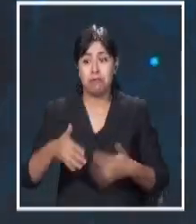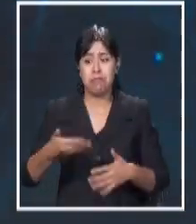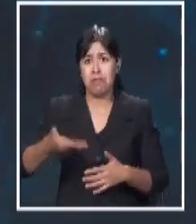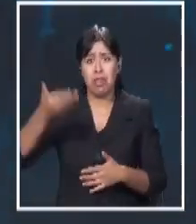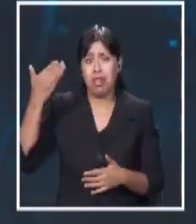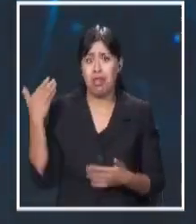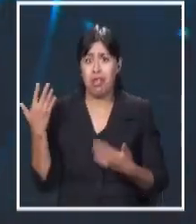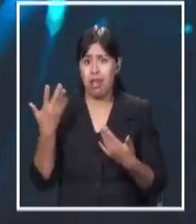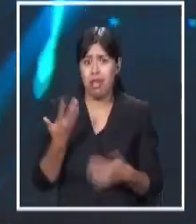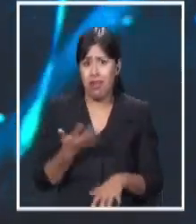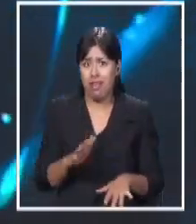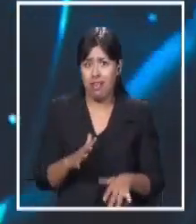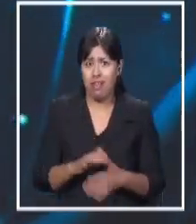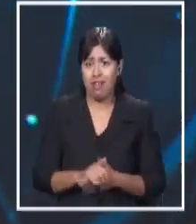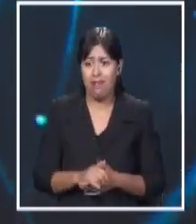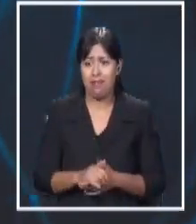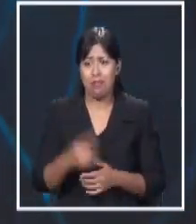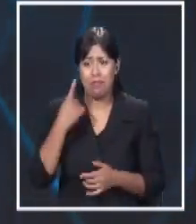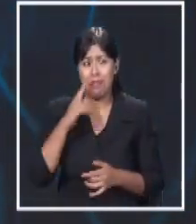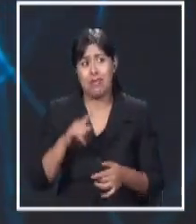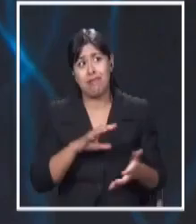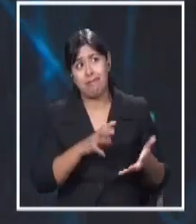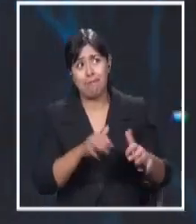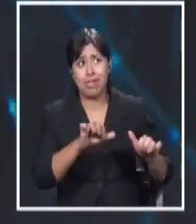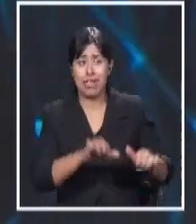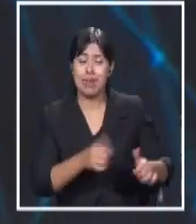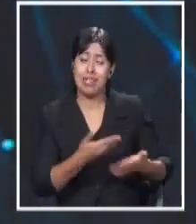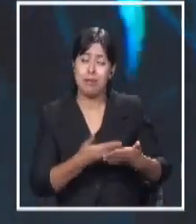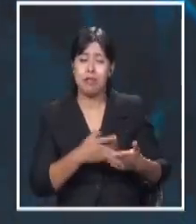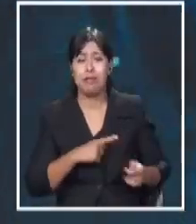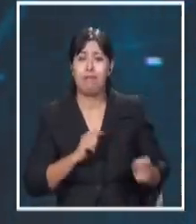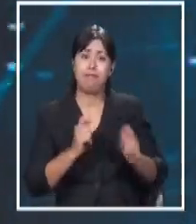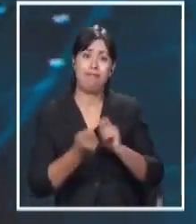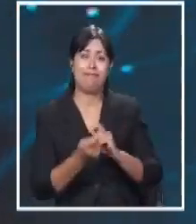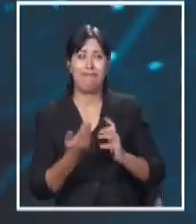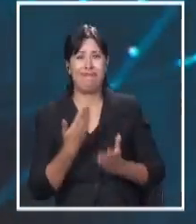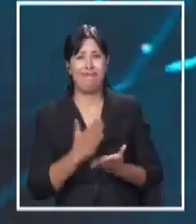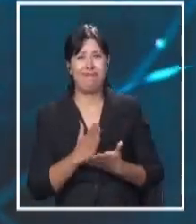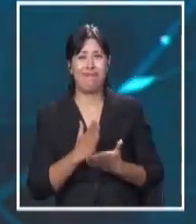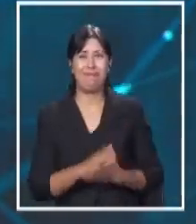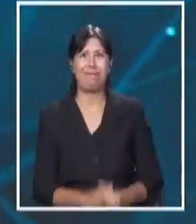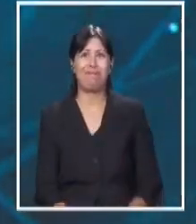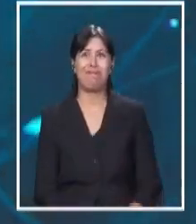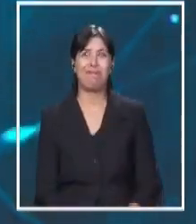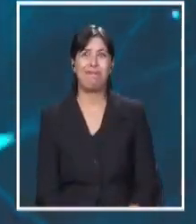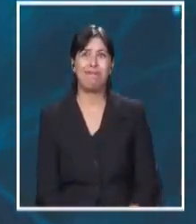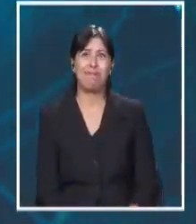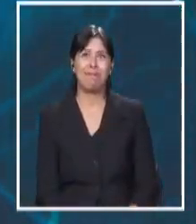desde antes. Bueno, nada como una crisis para poder hacer modificación conductual.